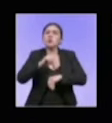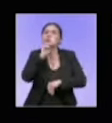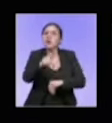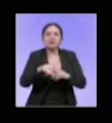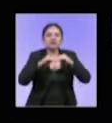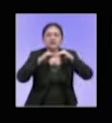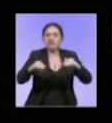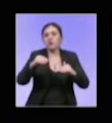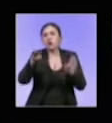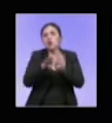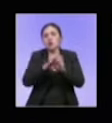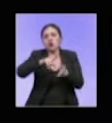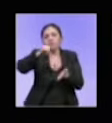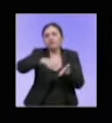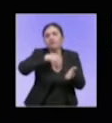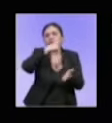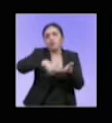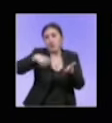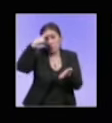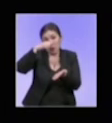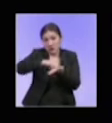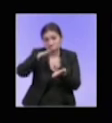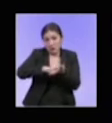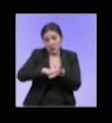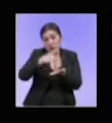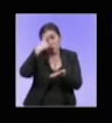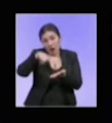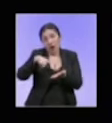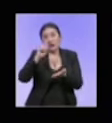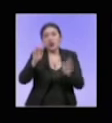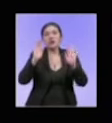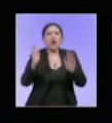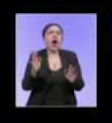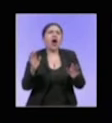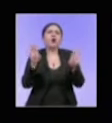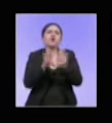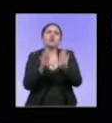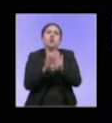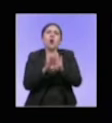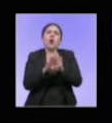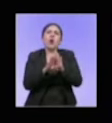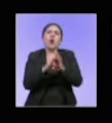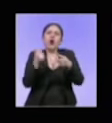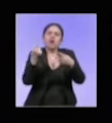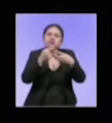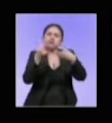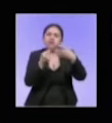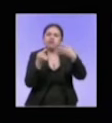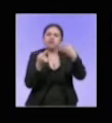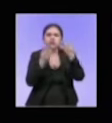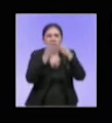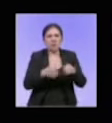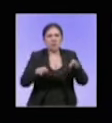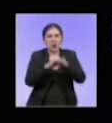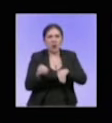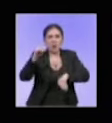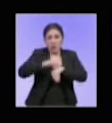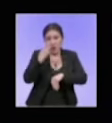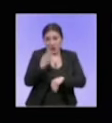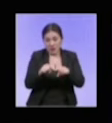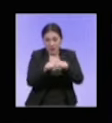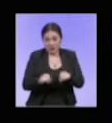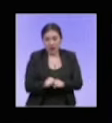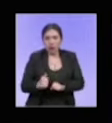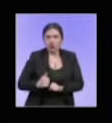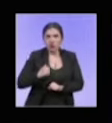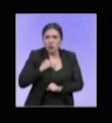entre otras la Suprema Corte de Justicia. Actualmente es colaborador en el periódico Excelsior, a quien agradezco mucho, Jorge, que aceptes a bote